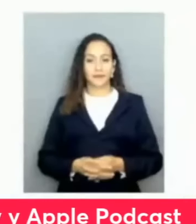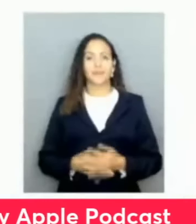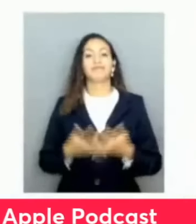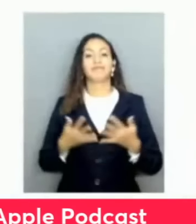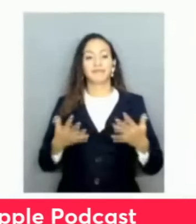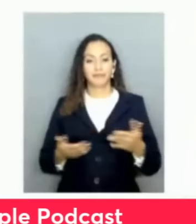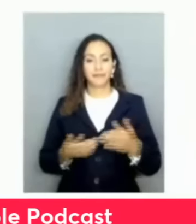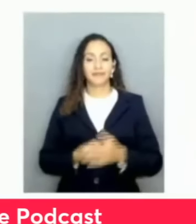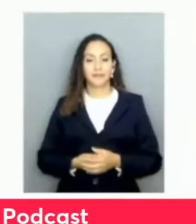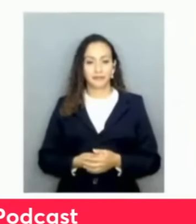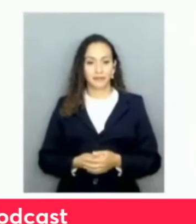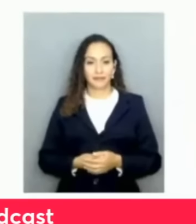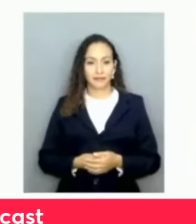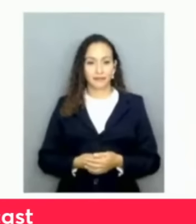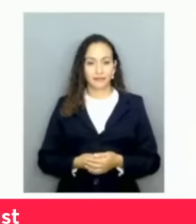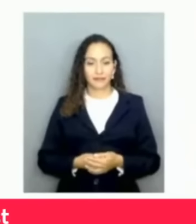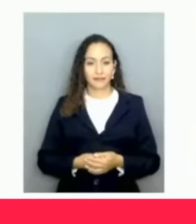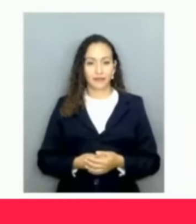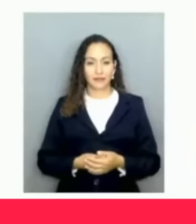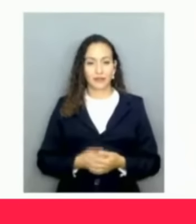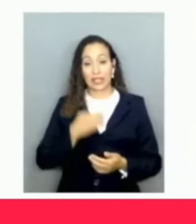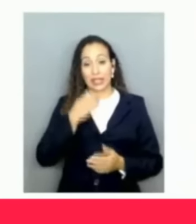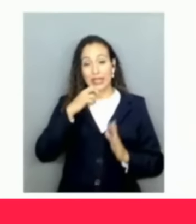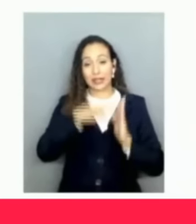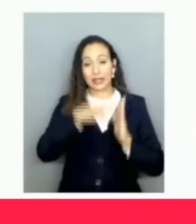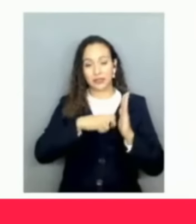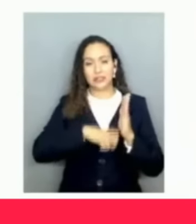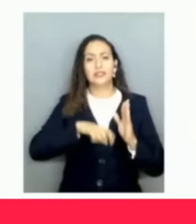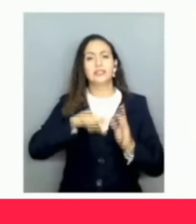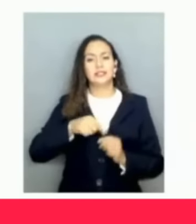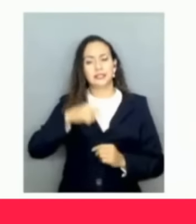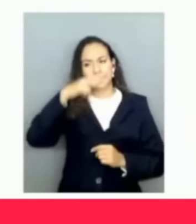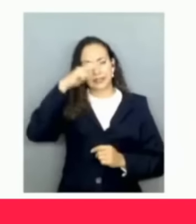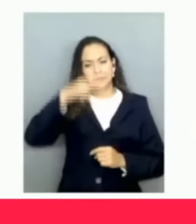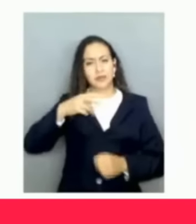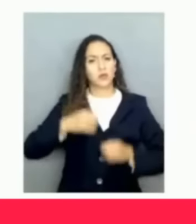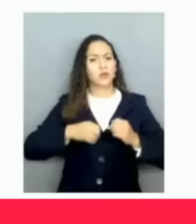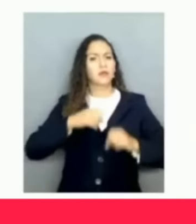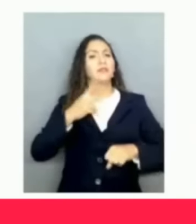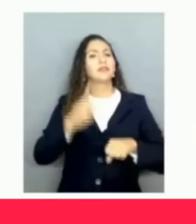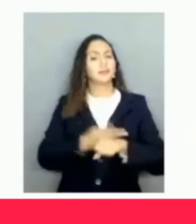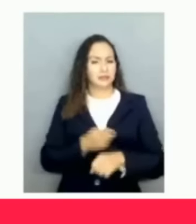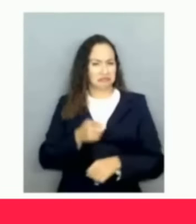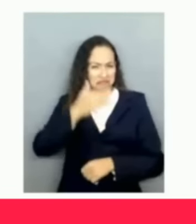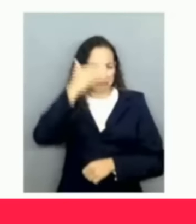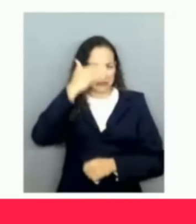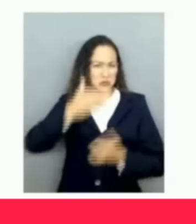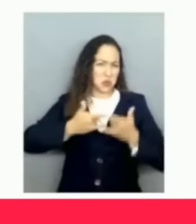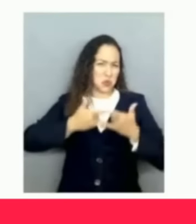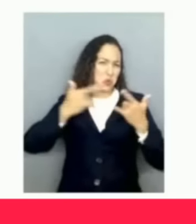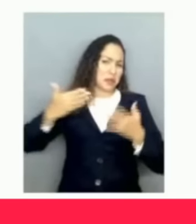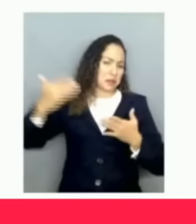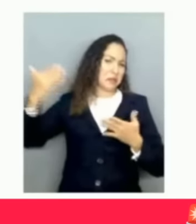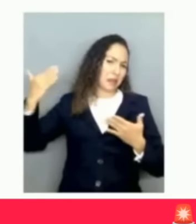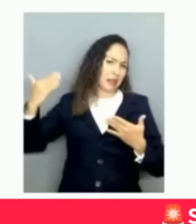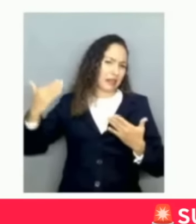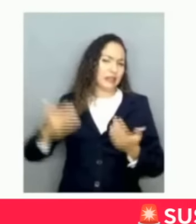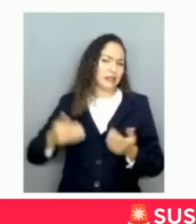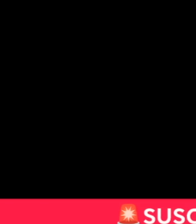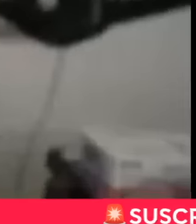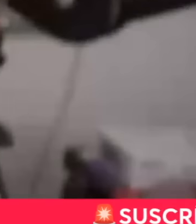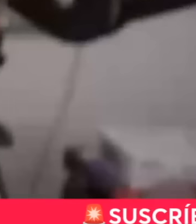país mico inmerso en una importante crisis de seguridad pública y